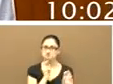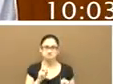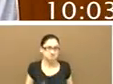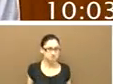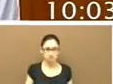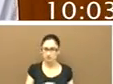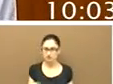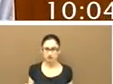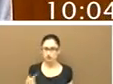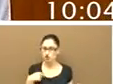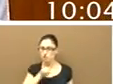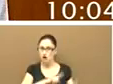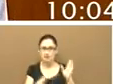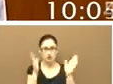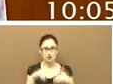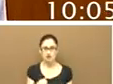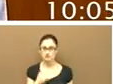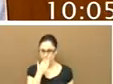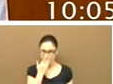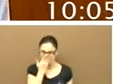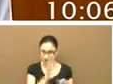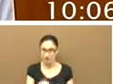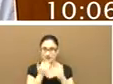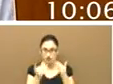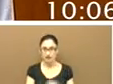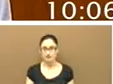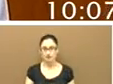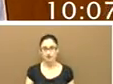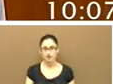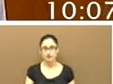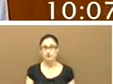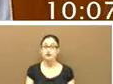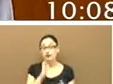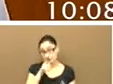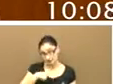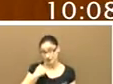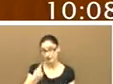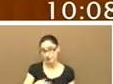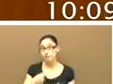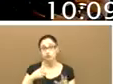rechazo frontal de algunos renunciados que se han hecho. Nada más y muchas gracias. Naturalmente, nos vamos a tener.